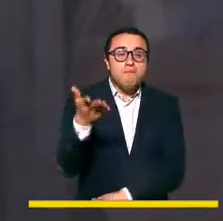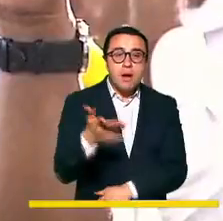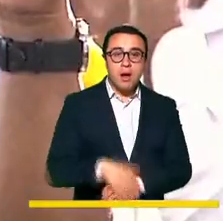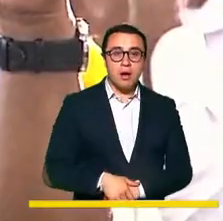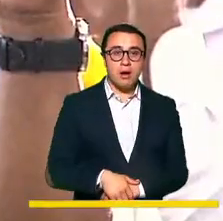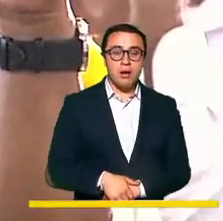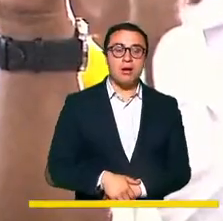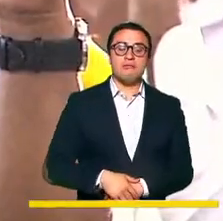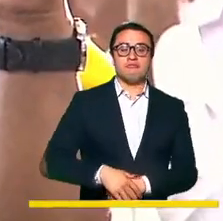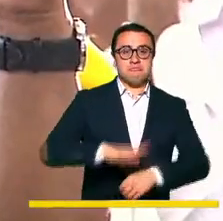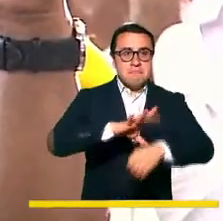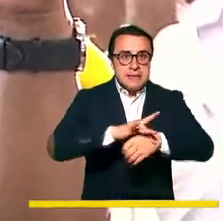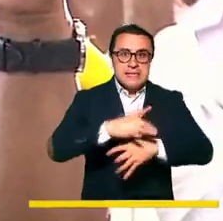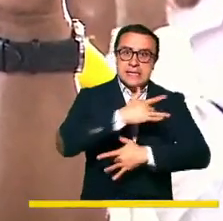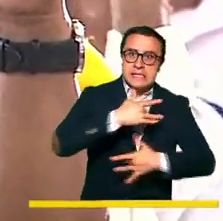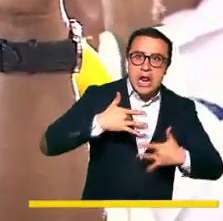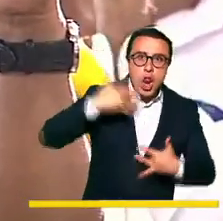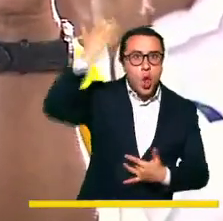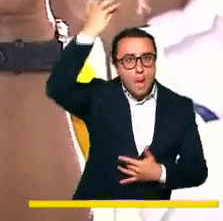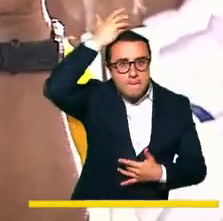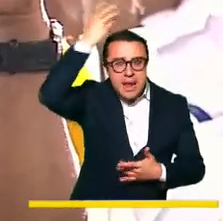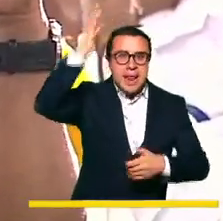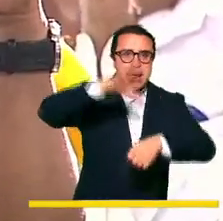medicina, por la salud, por los médicos.